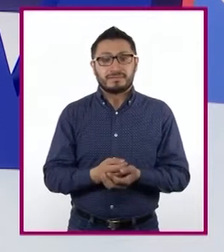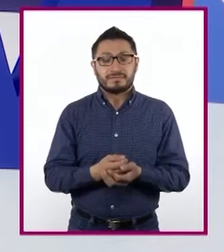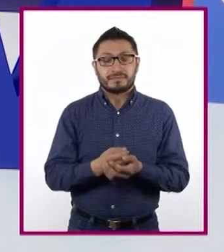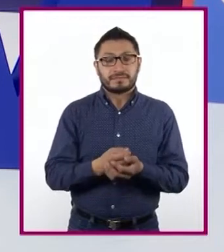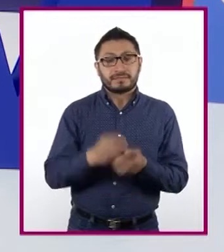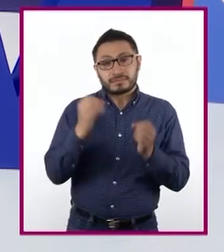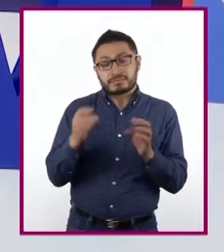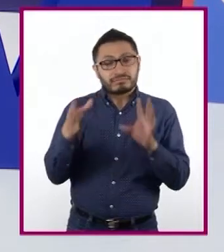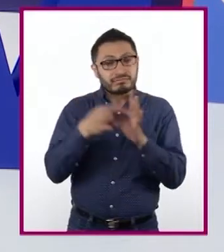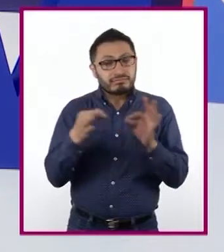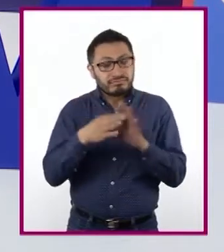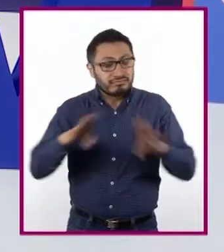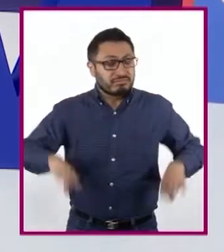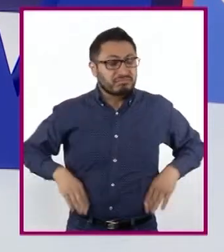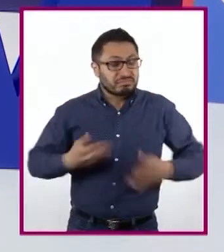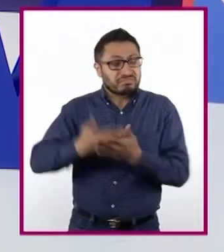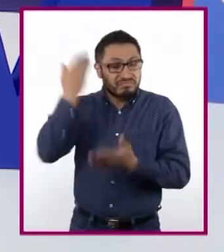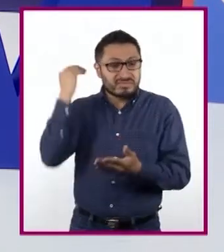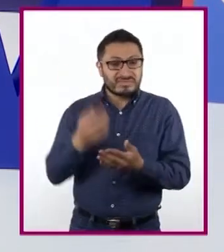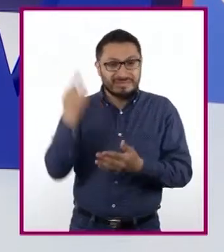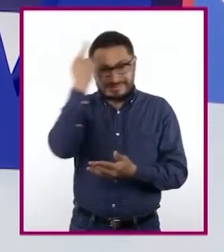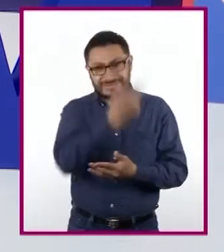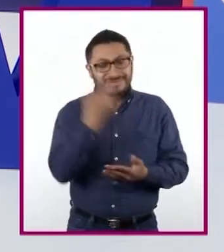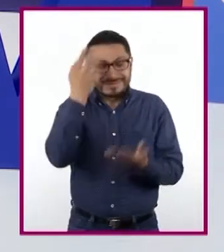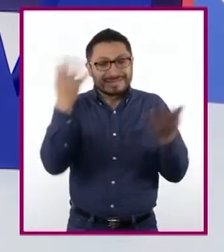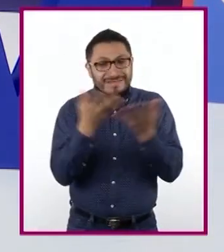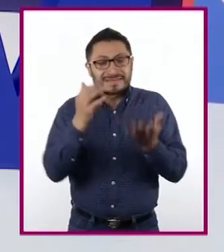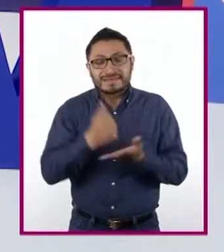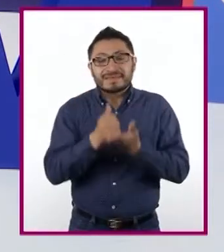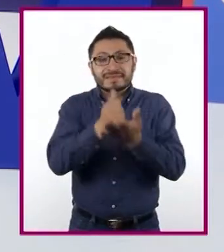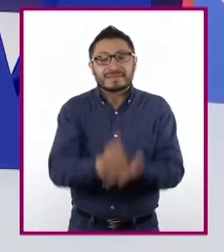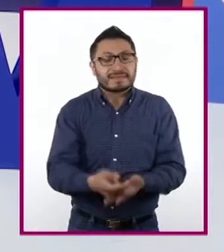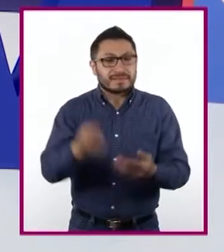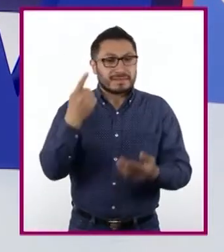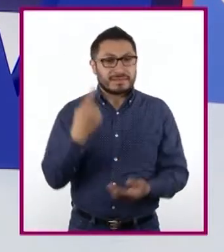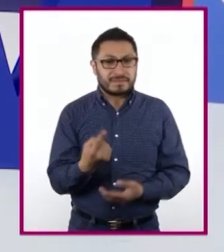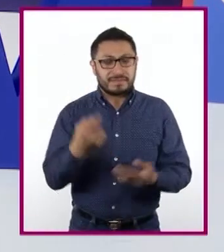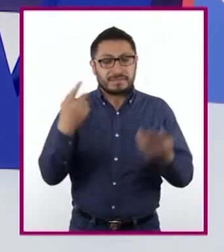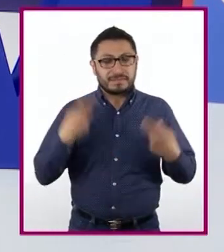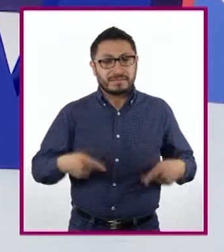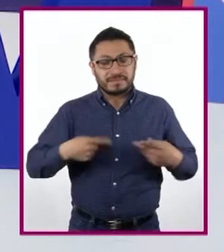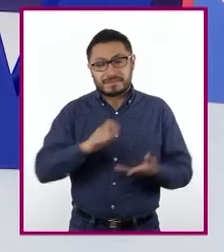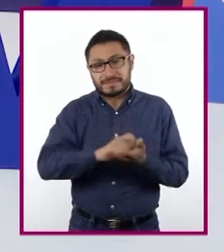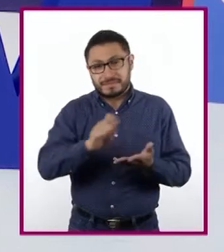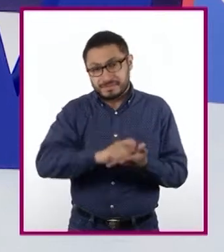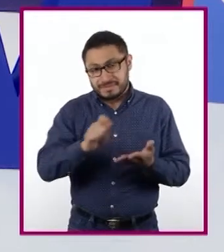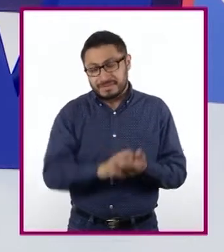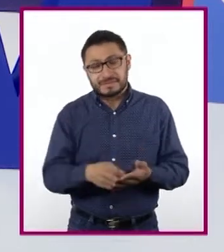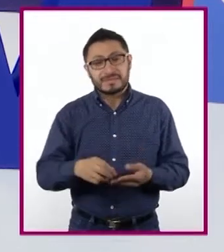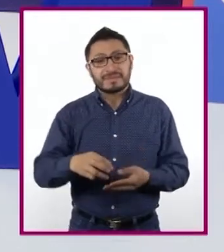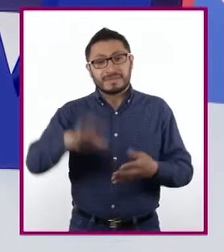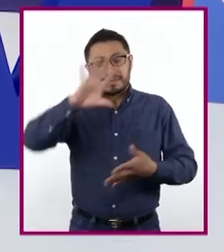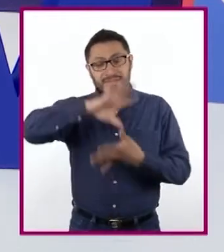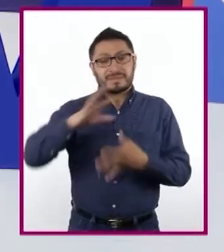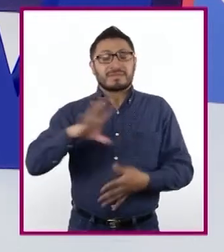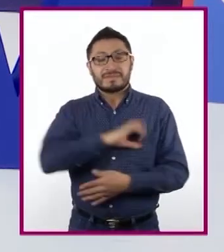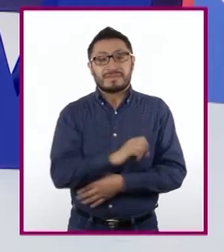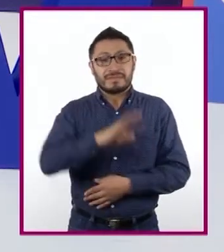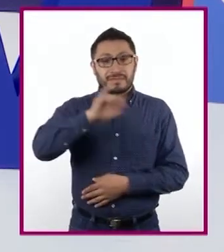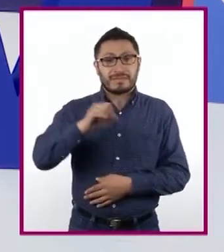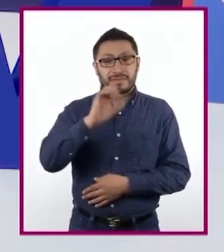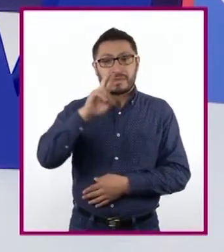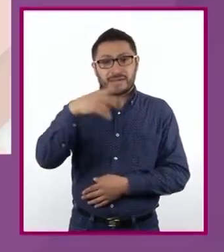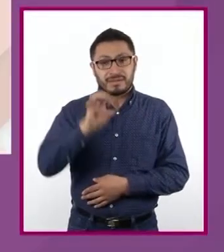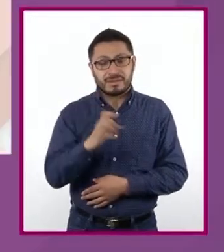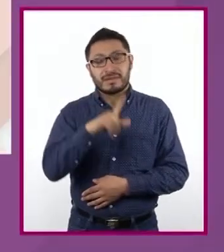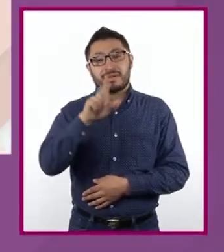pasados. Para revisarlas, lo haremos con la ayuda de uno de mis escritores latinoamericanos favoritos, Jorge Luis Borges.